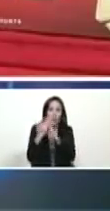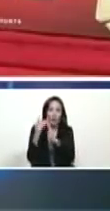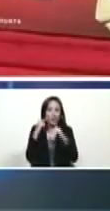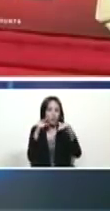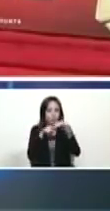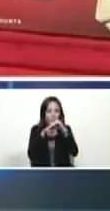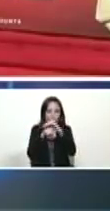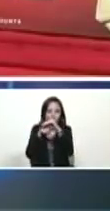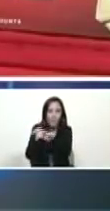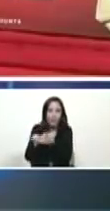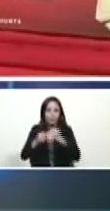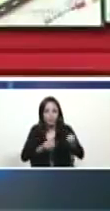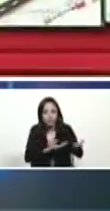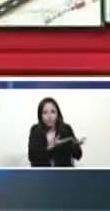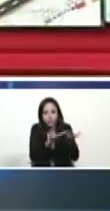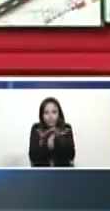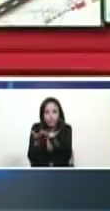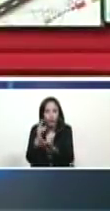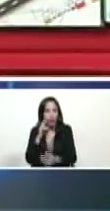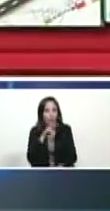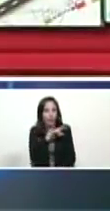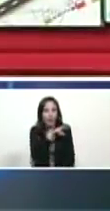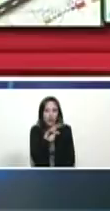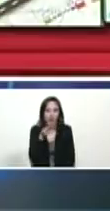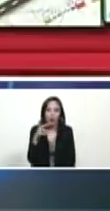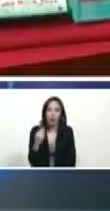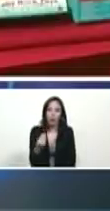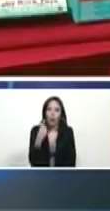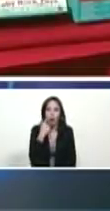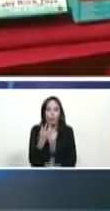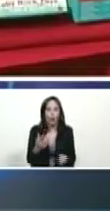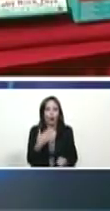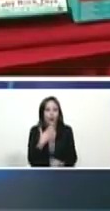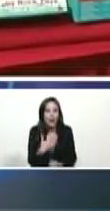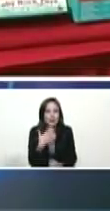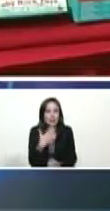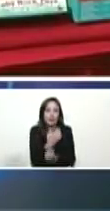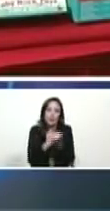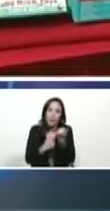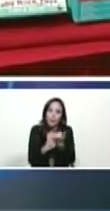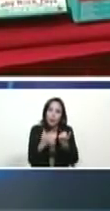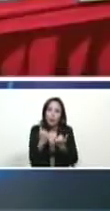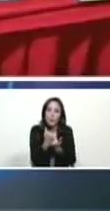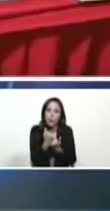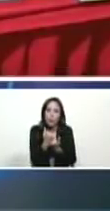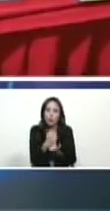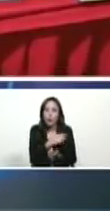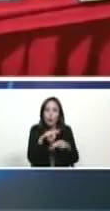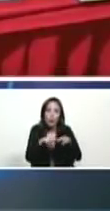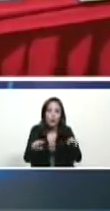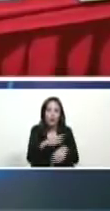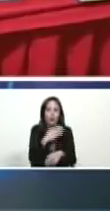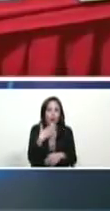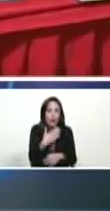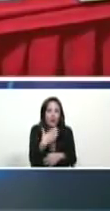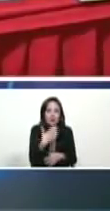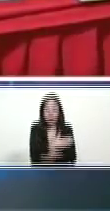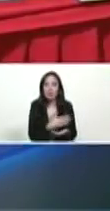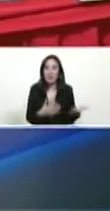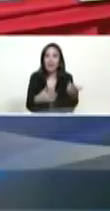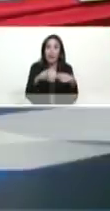Y pude apreciar el agradecimiento de los niños, de las